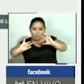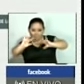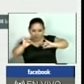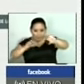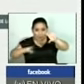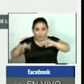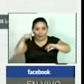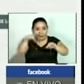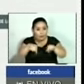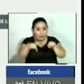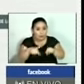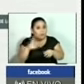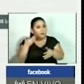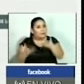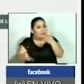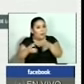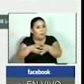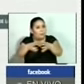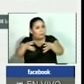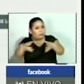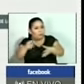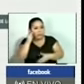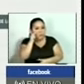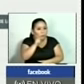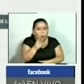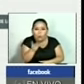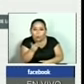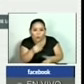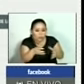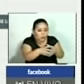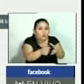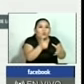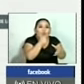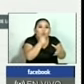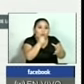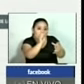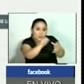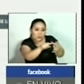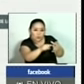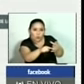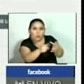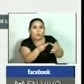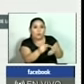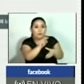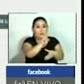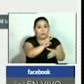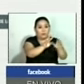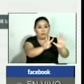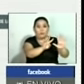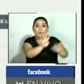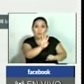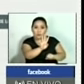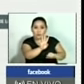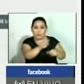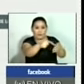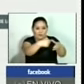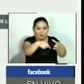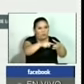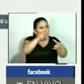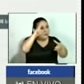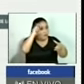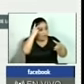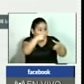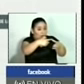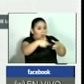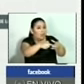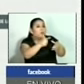van a continuar incrementando, porque solo basta ver el número de casos sospechosos, que son 294, y eso nos indica que